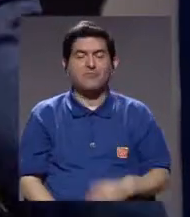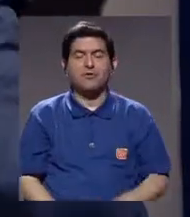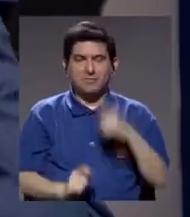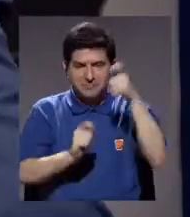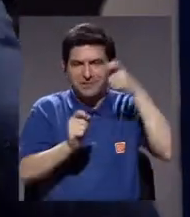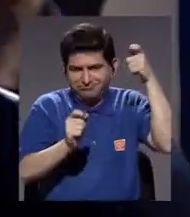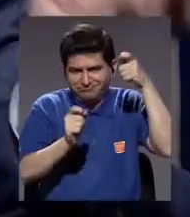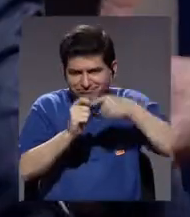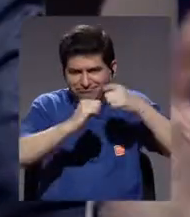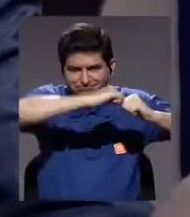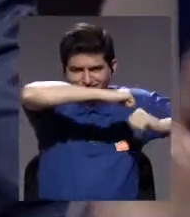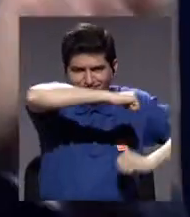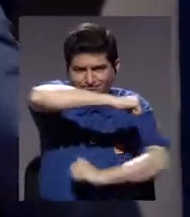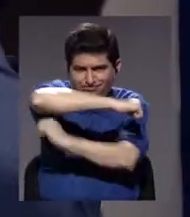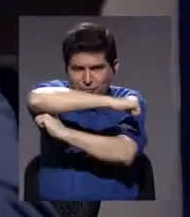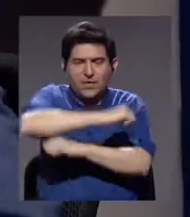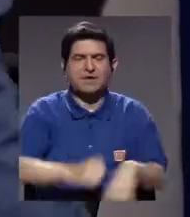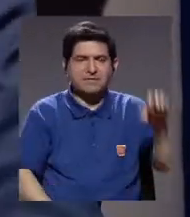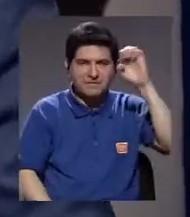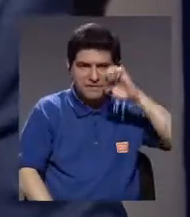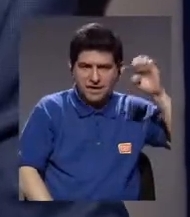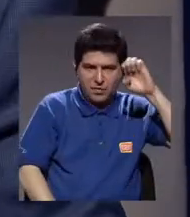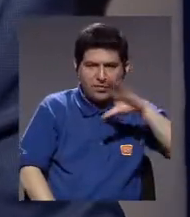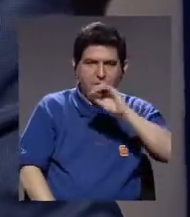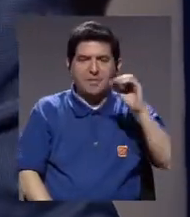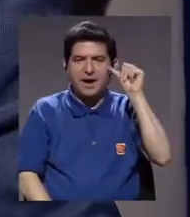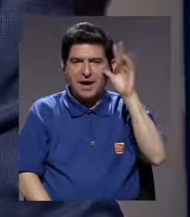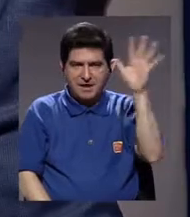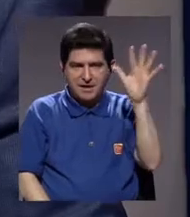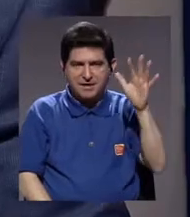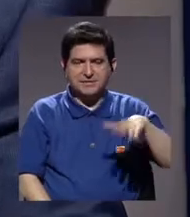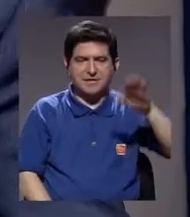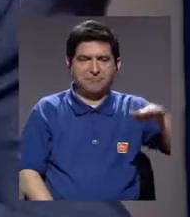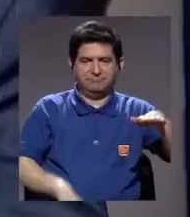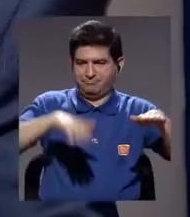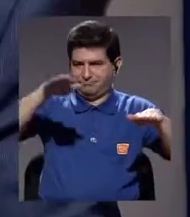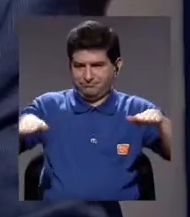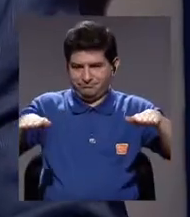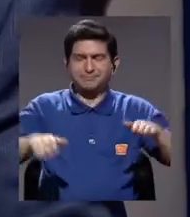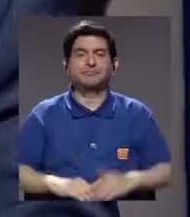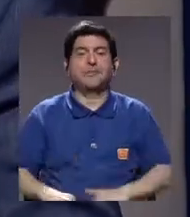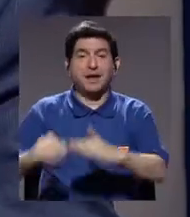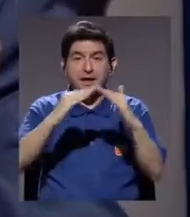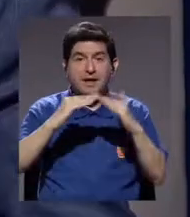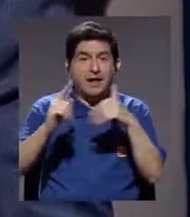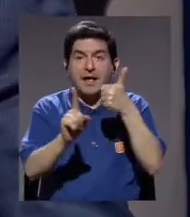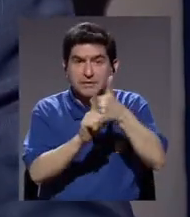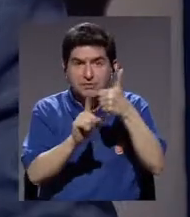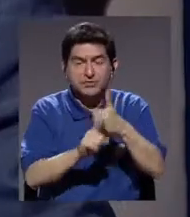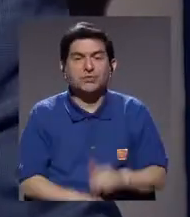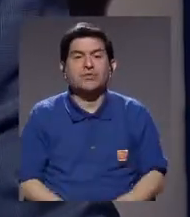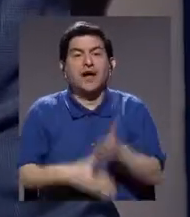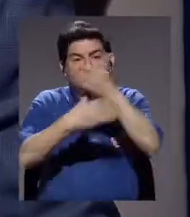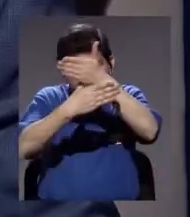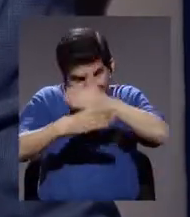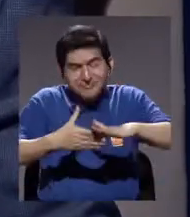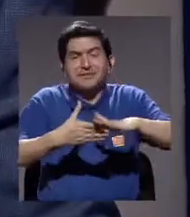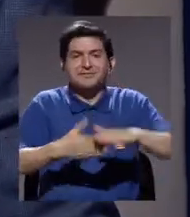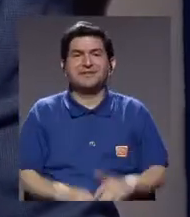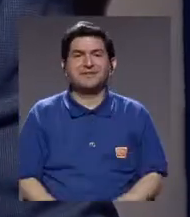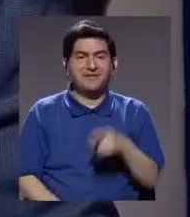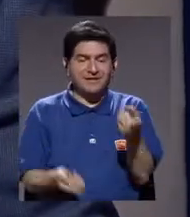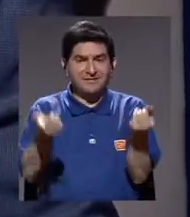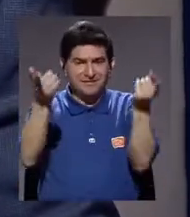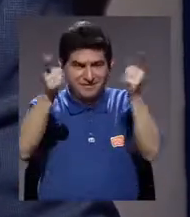física, del lado europeo y el lado asiático. Entonces, la ciudad misma está en realidad dividida